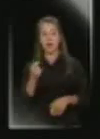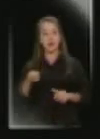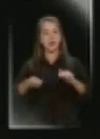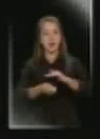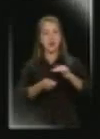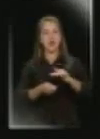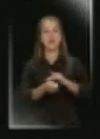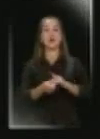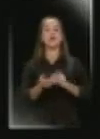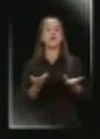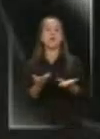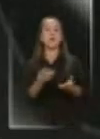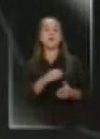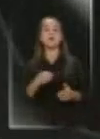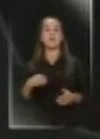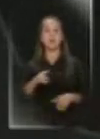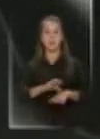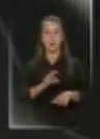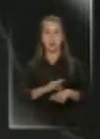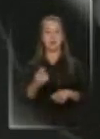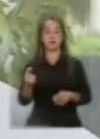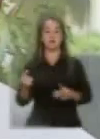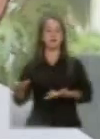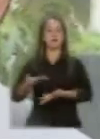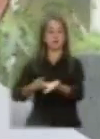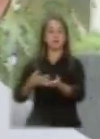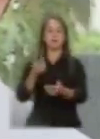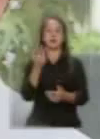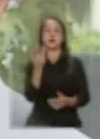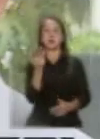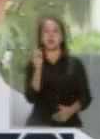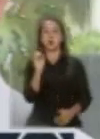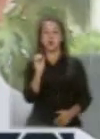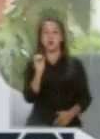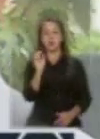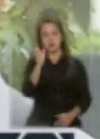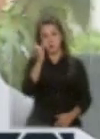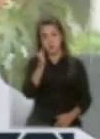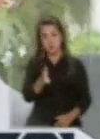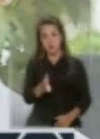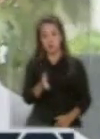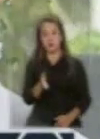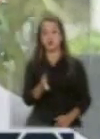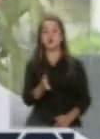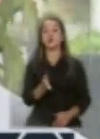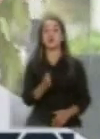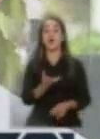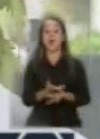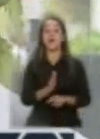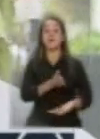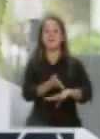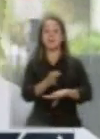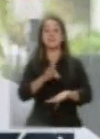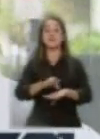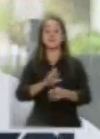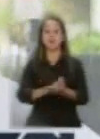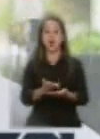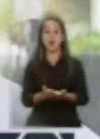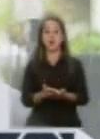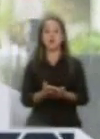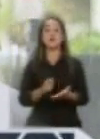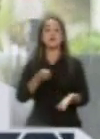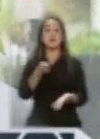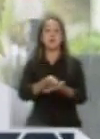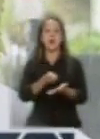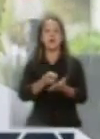ofrecer prestaciones como exámenes médicos. El 90% de las prestaciones médicas en el sector privado se pagan por un mecanismo